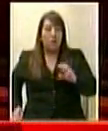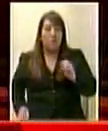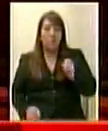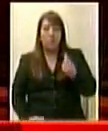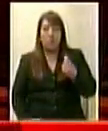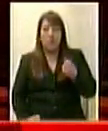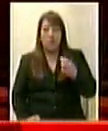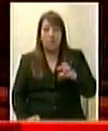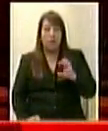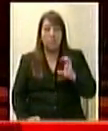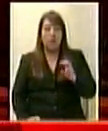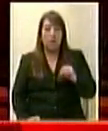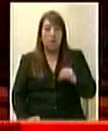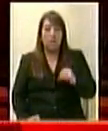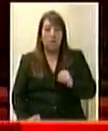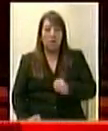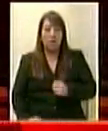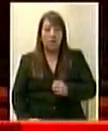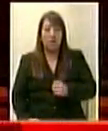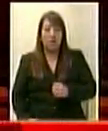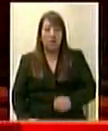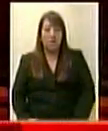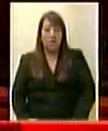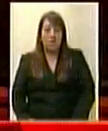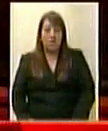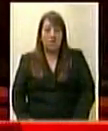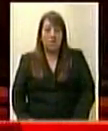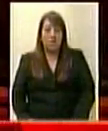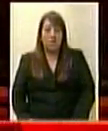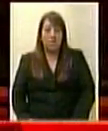051-2011, de la PCM, no.